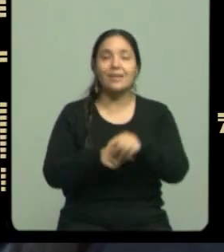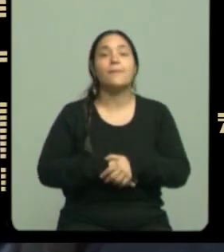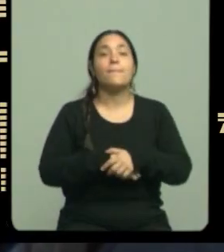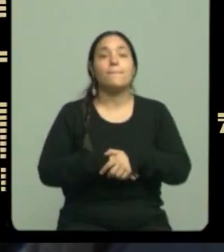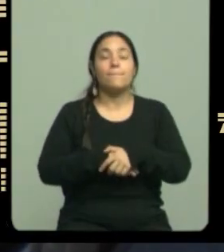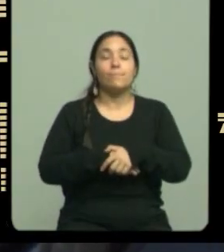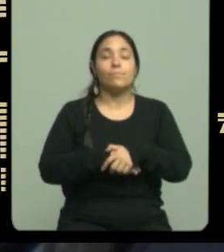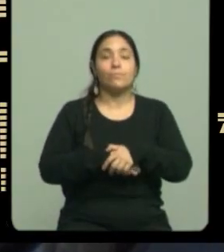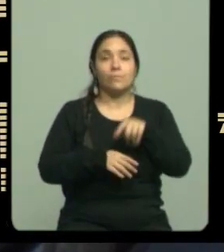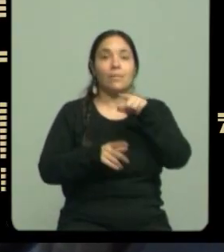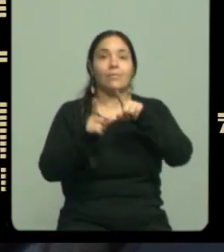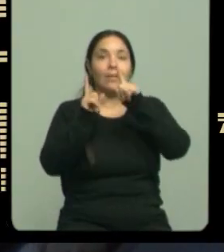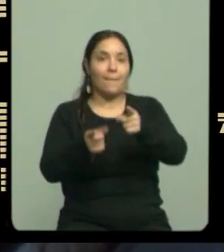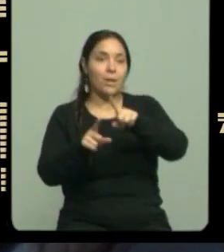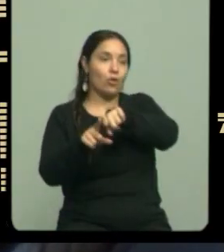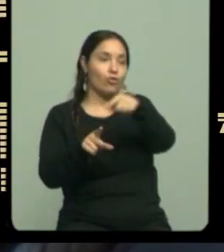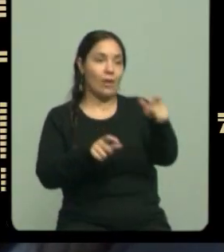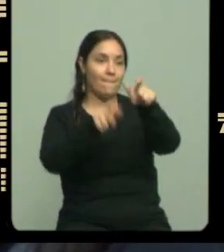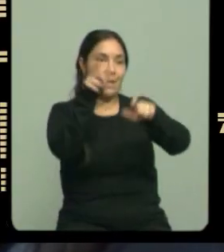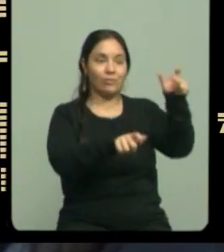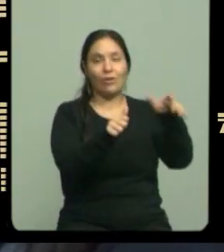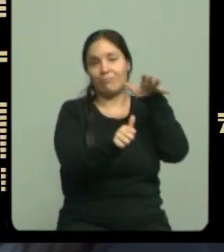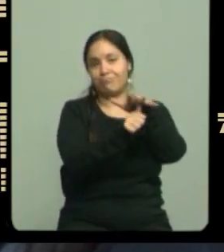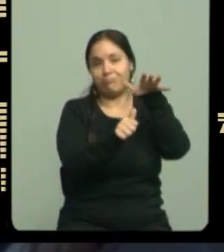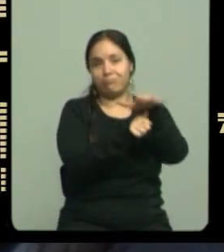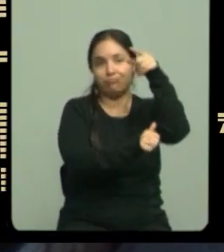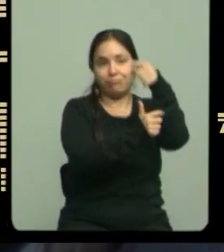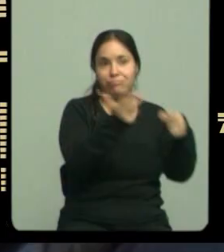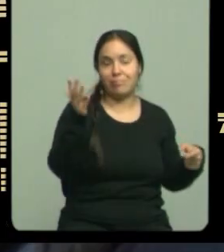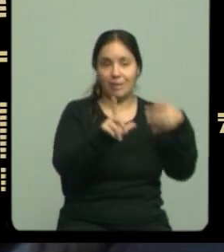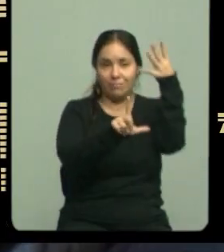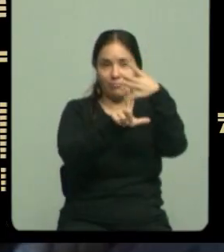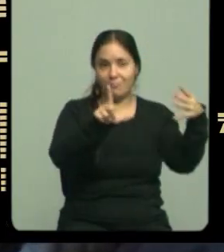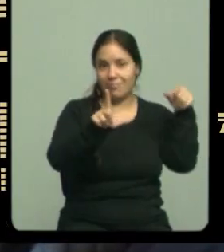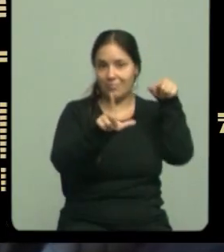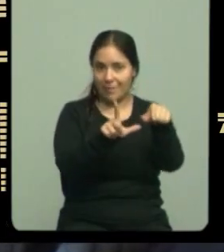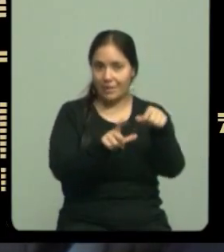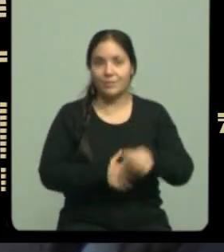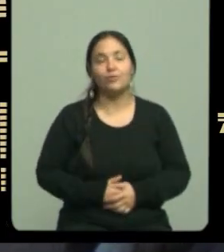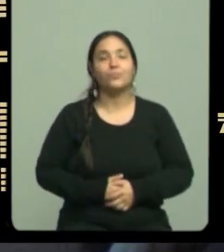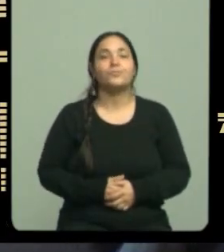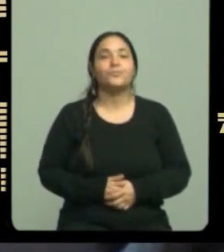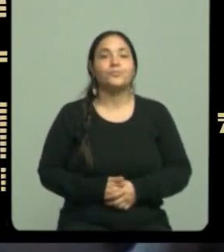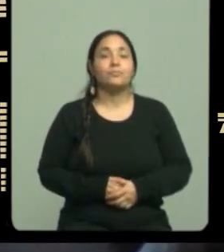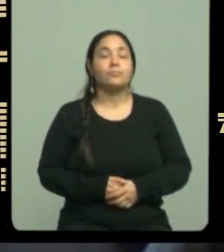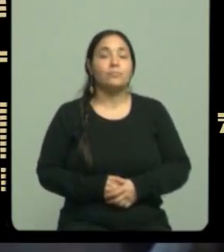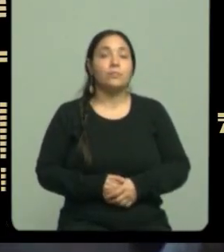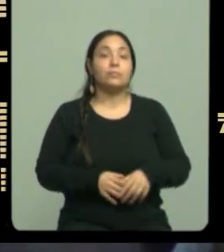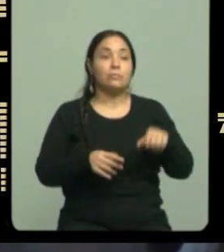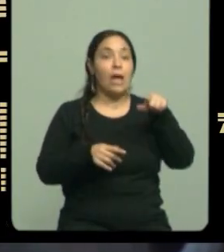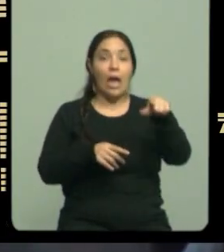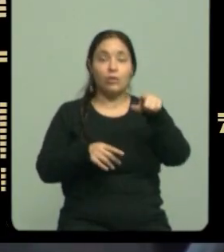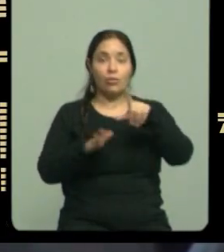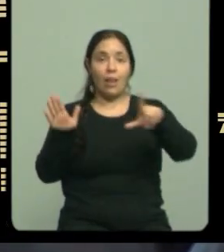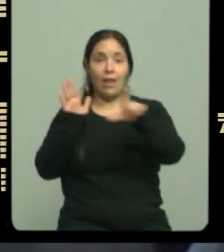mujer y se extiende también a las diversidades, a las personas del colectivo LGBTIQ+. Esto